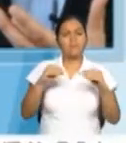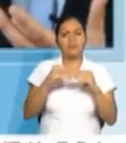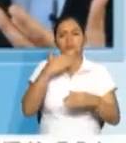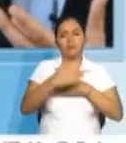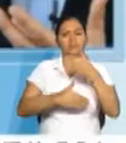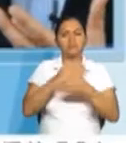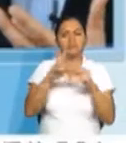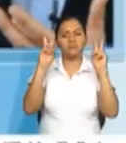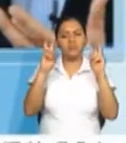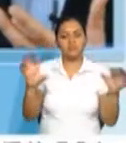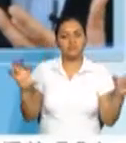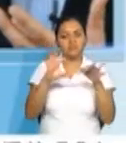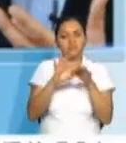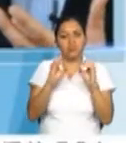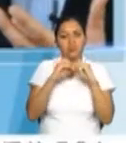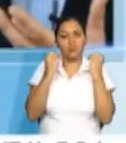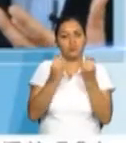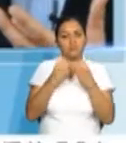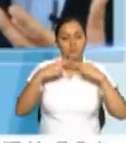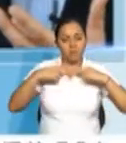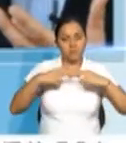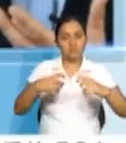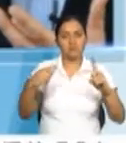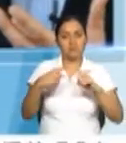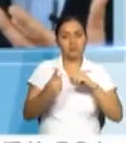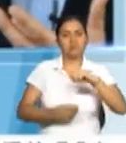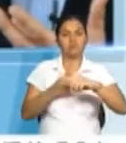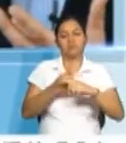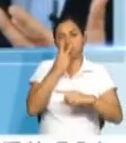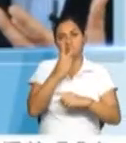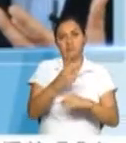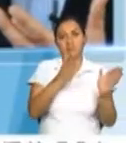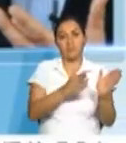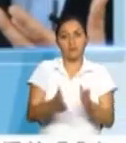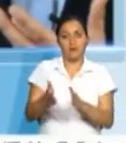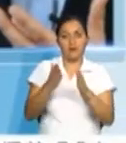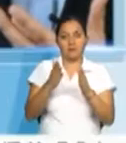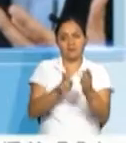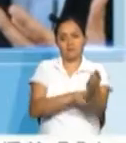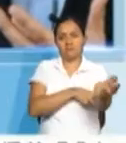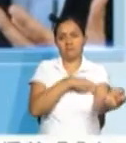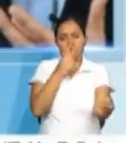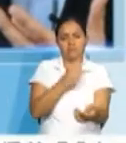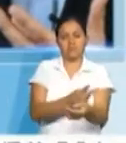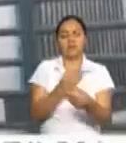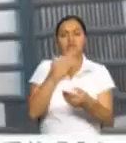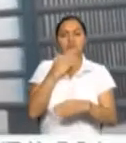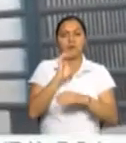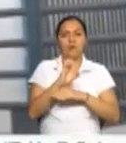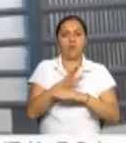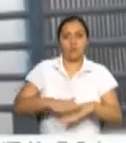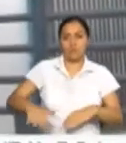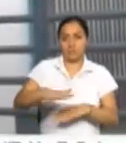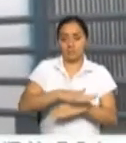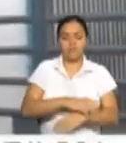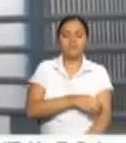absoluta colaboración con los órganos de investigación y con el sistema jurisdiccional, en este caso con la justicia ecuatoriana. Sobre